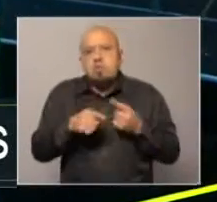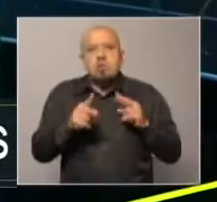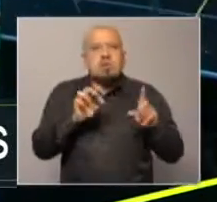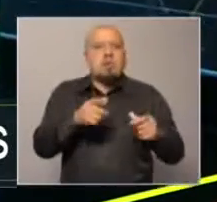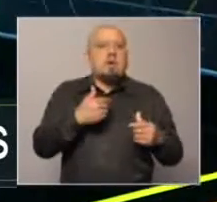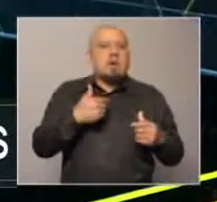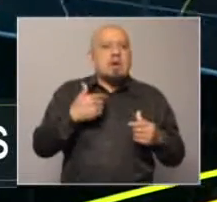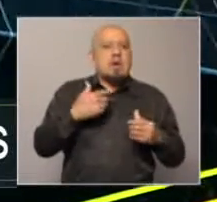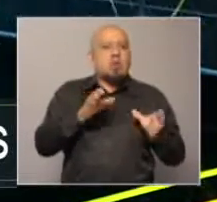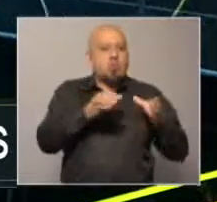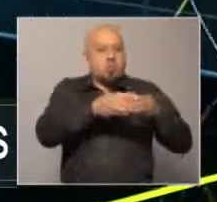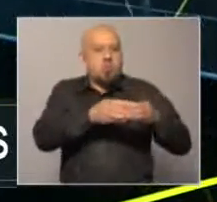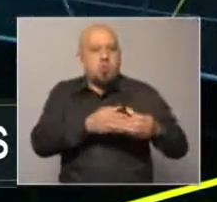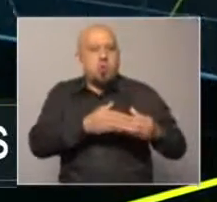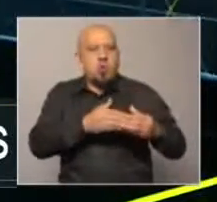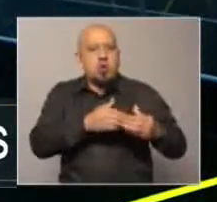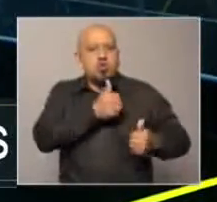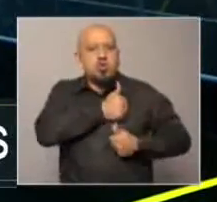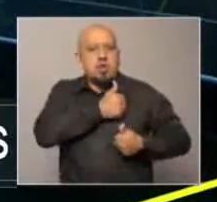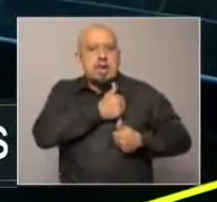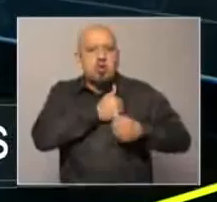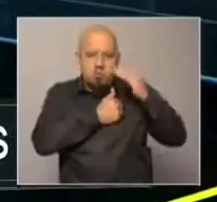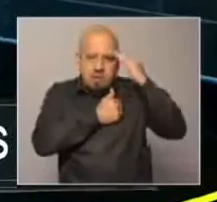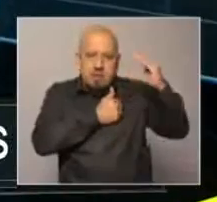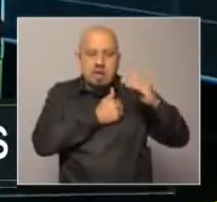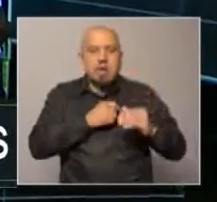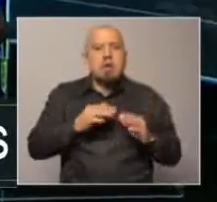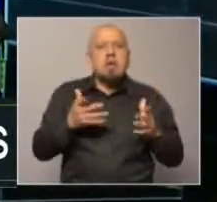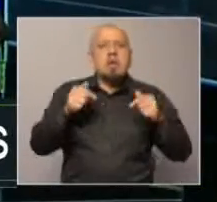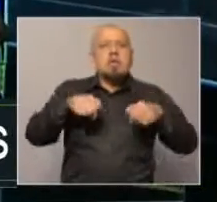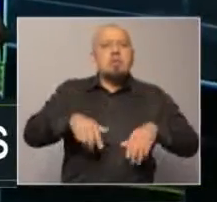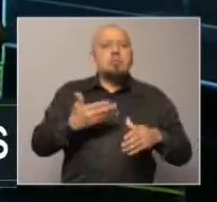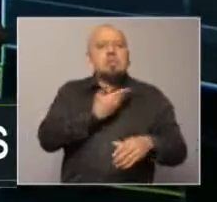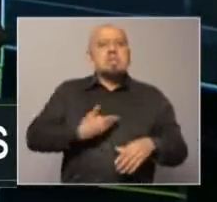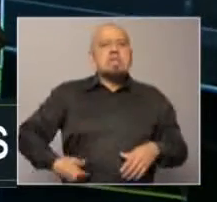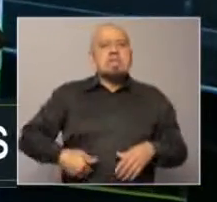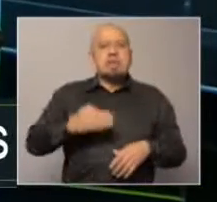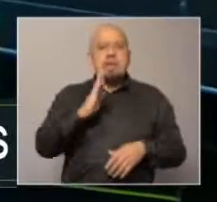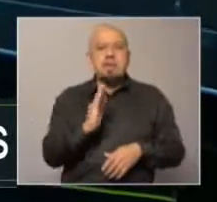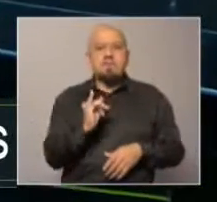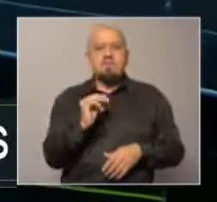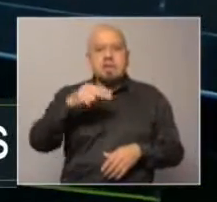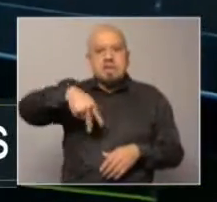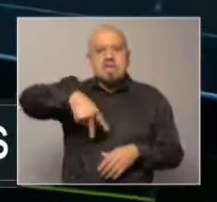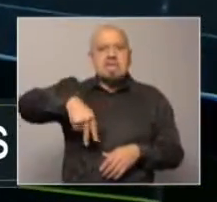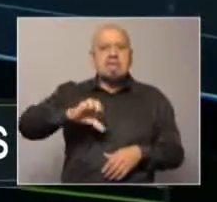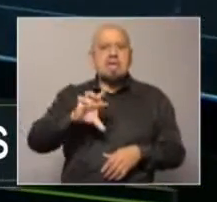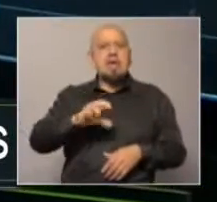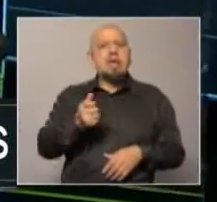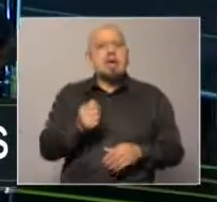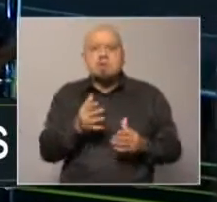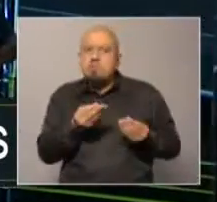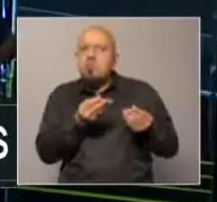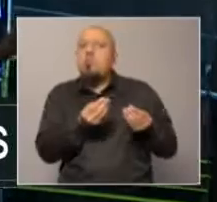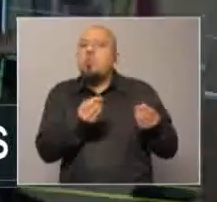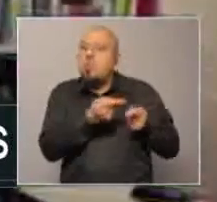las Fuerzas Armadas. Y cortito, ¿cómo quedó parado Piñera después de esto? Ya, respecto de